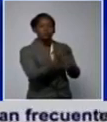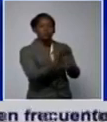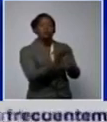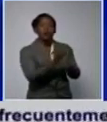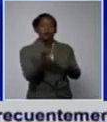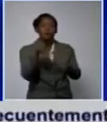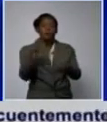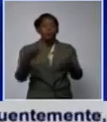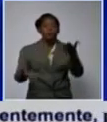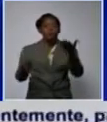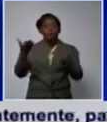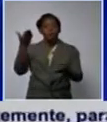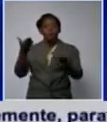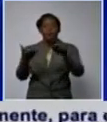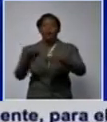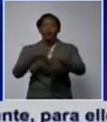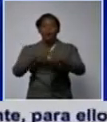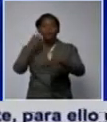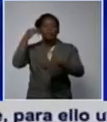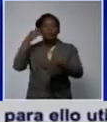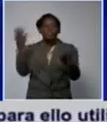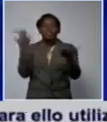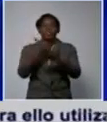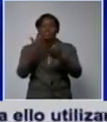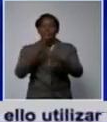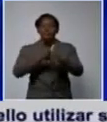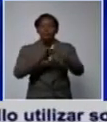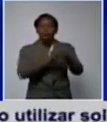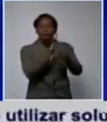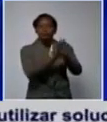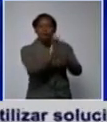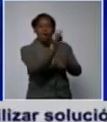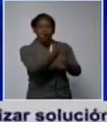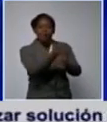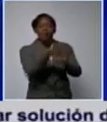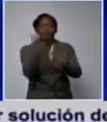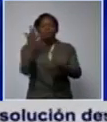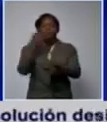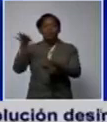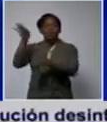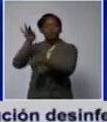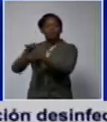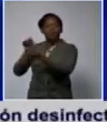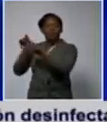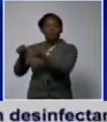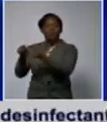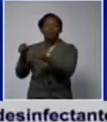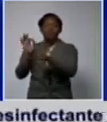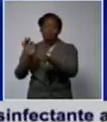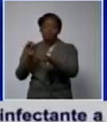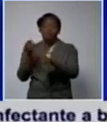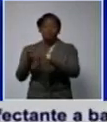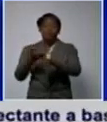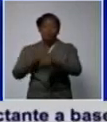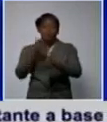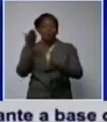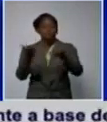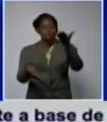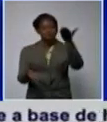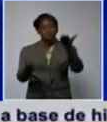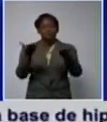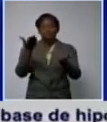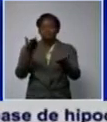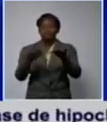y permite identificar las personas que tienen dengue y aplicar el protocolo de